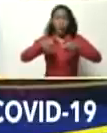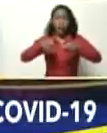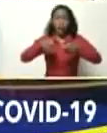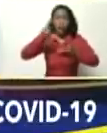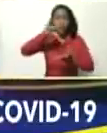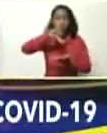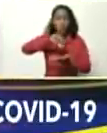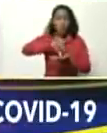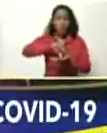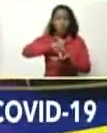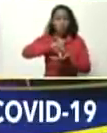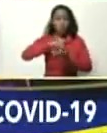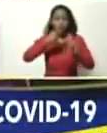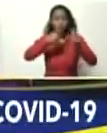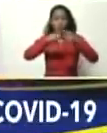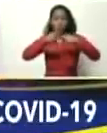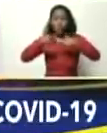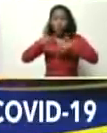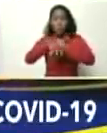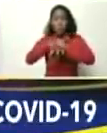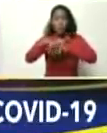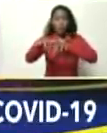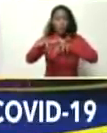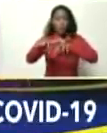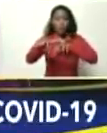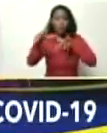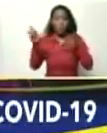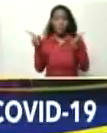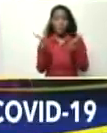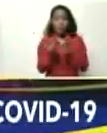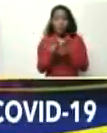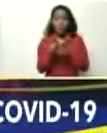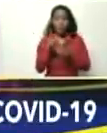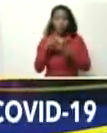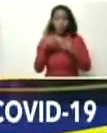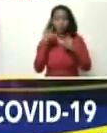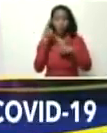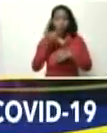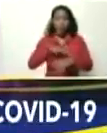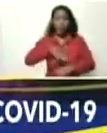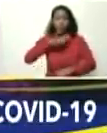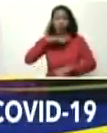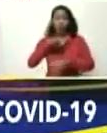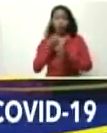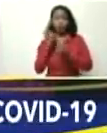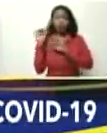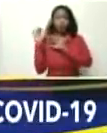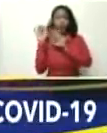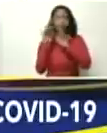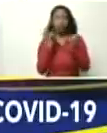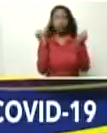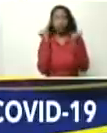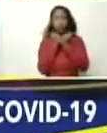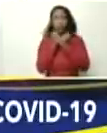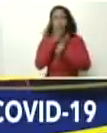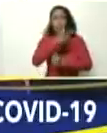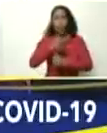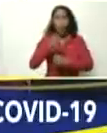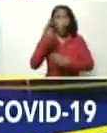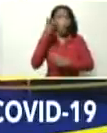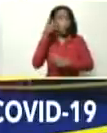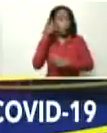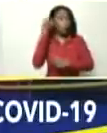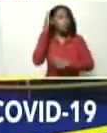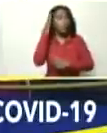centros de venta, al mayorista, minorista, bueno, full, miles de personas, los que me escuchan saben que es